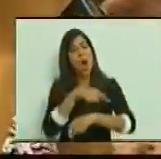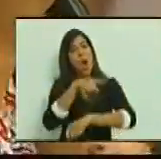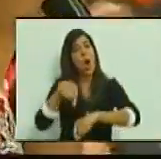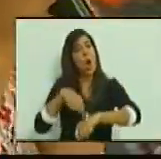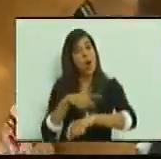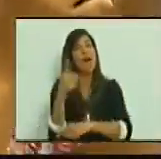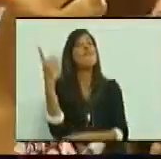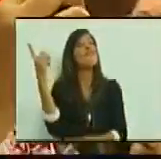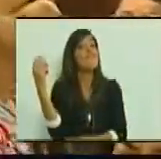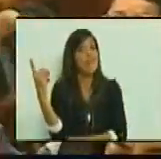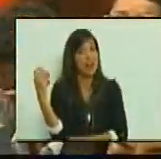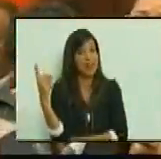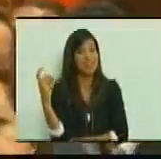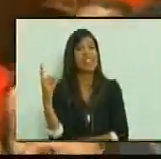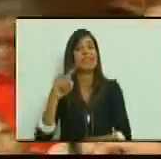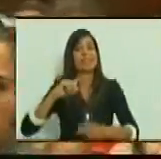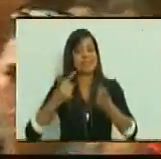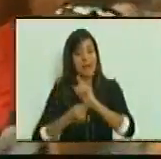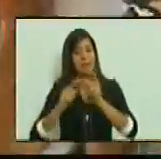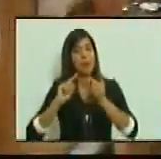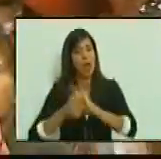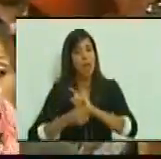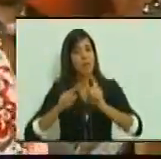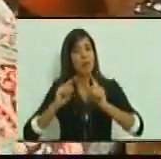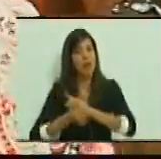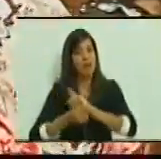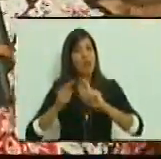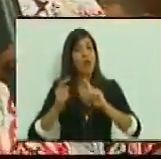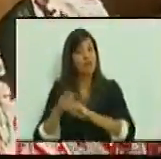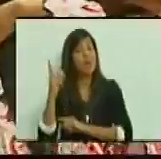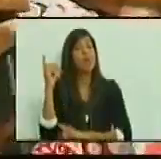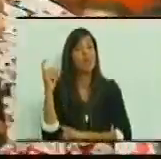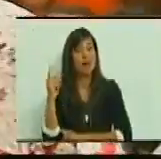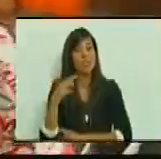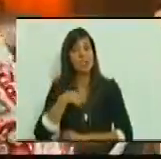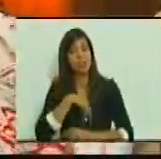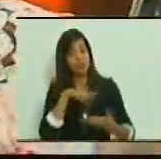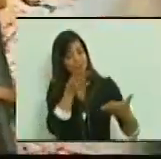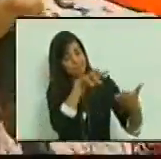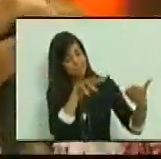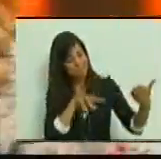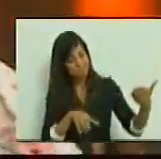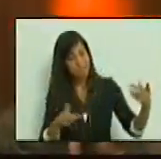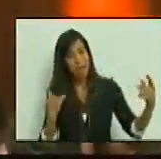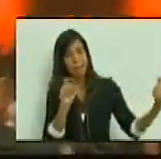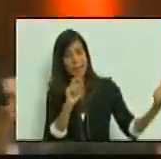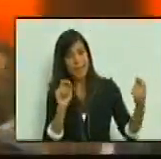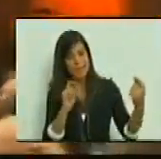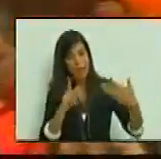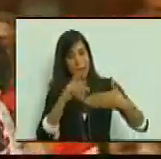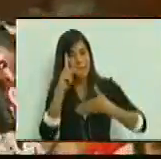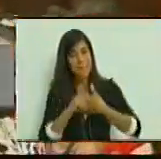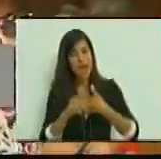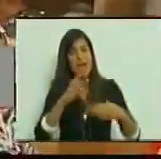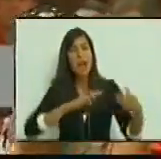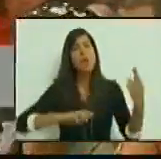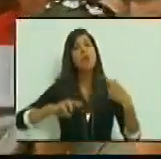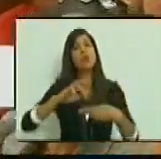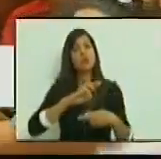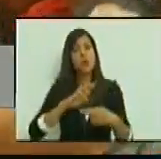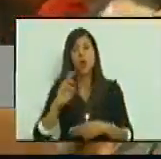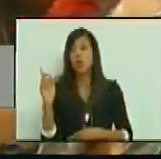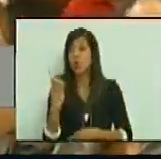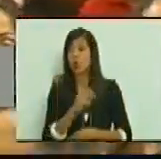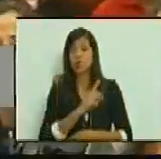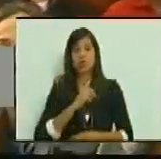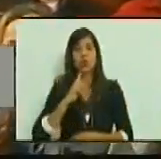que reconceptualizar todavía, tenemos mucho que tenemos que revisar en esta forma de hacer revolución. Y nosotros